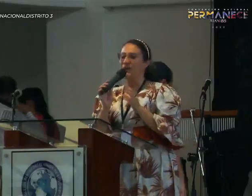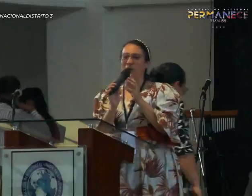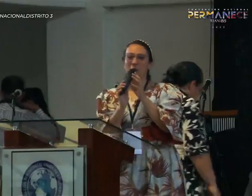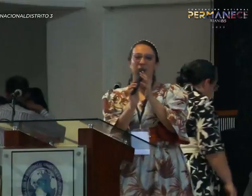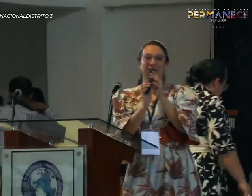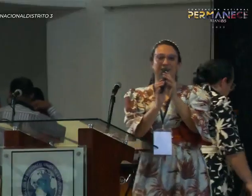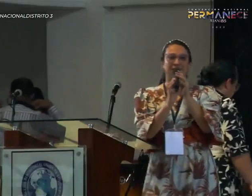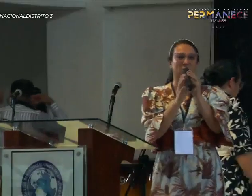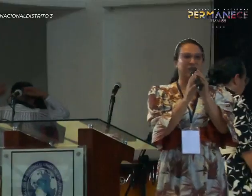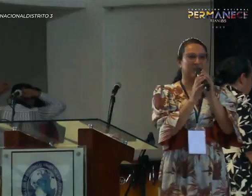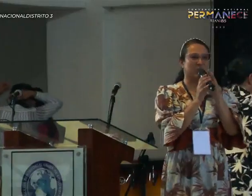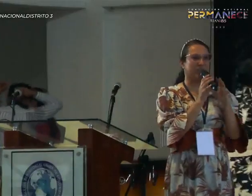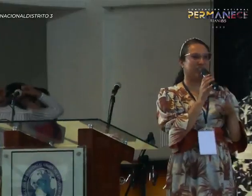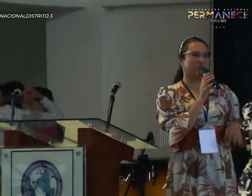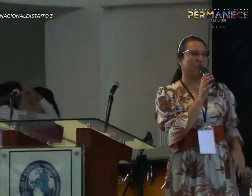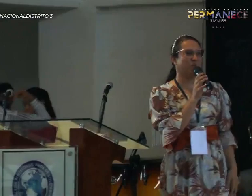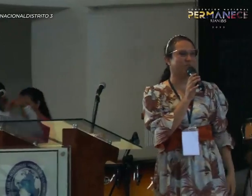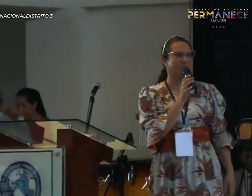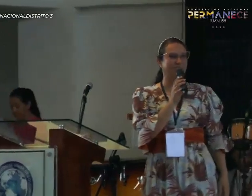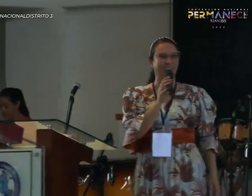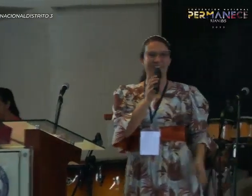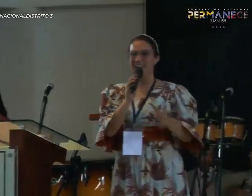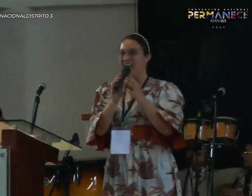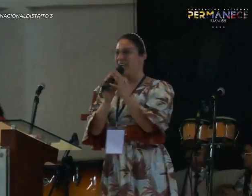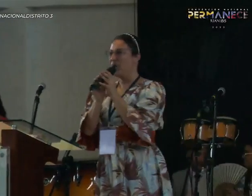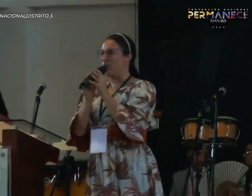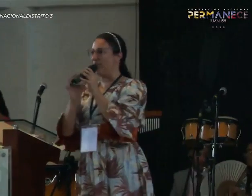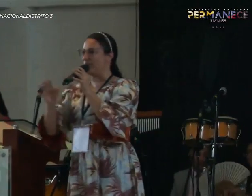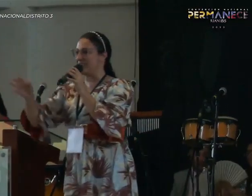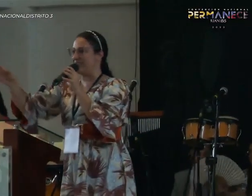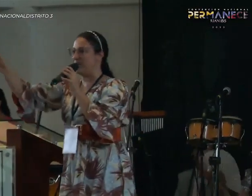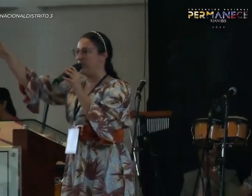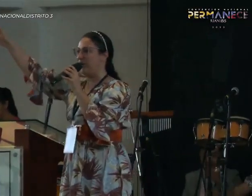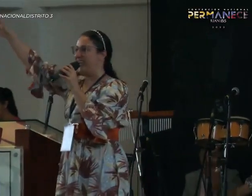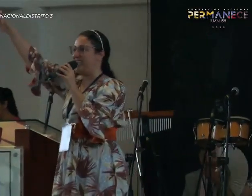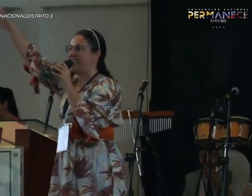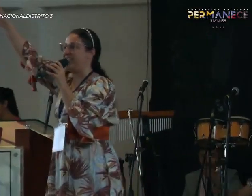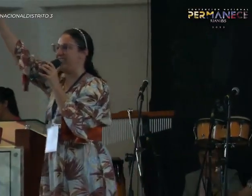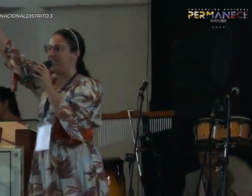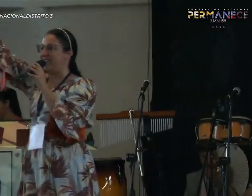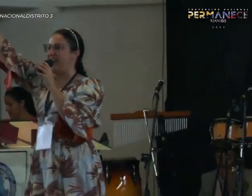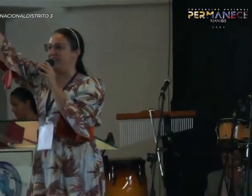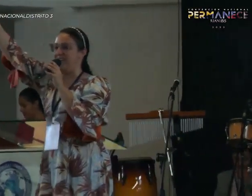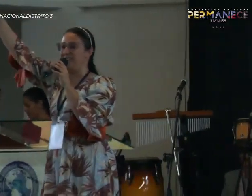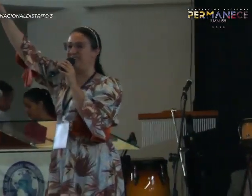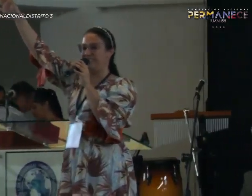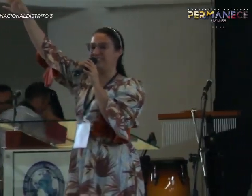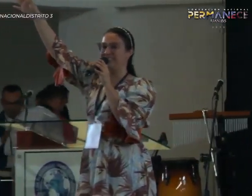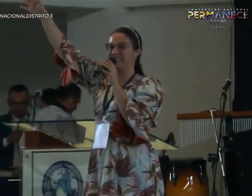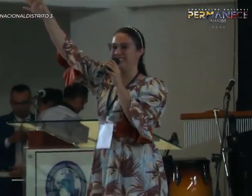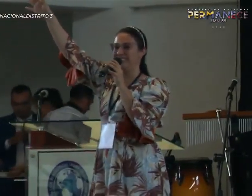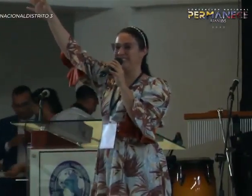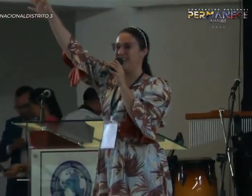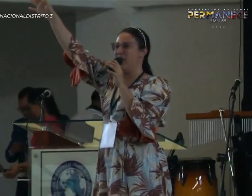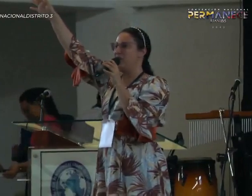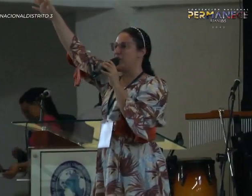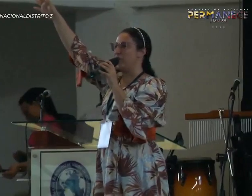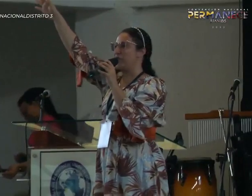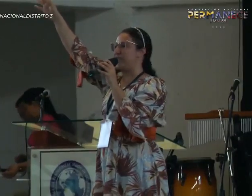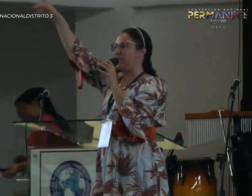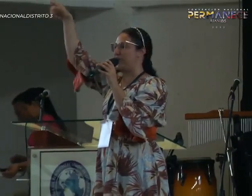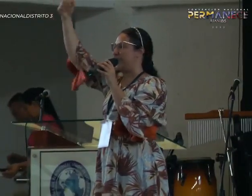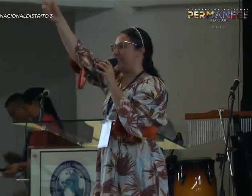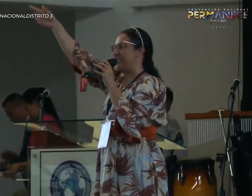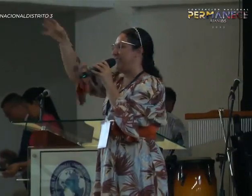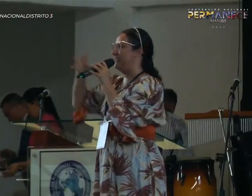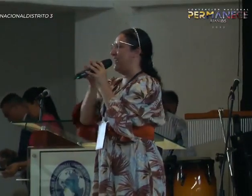Gloria al nombre del Señor Jesucristo. ¿Cuántos estamos felices en esta tarde? Yo no sé